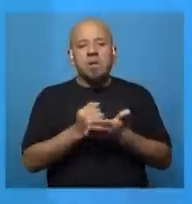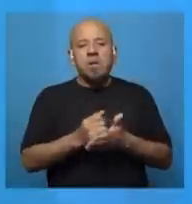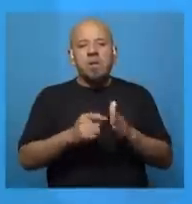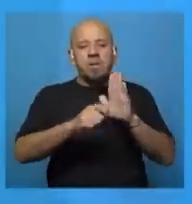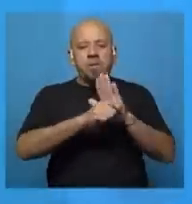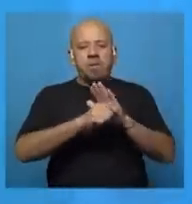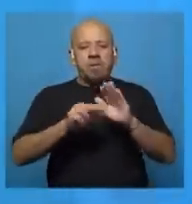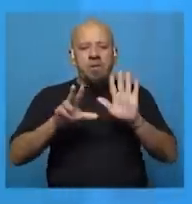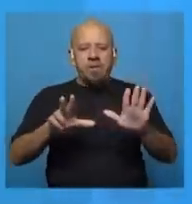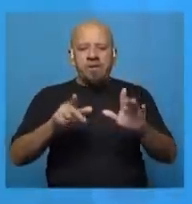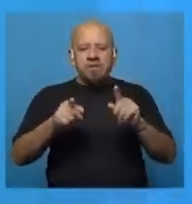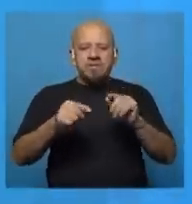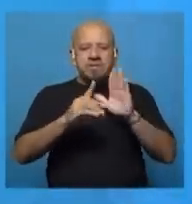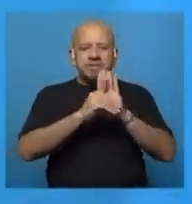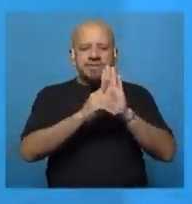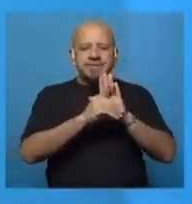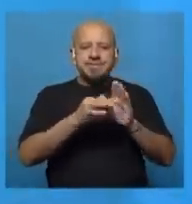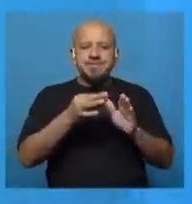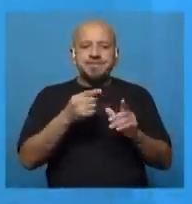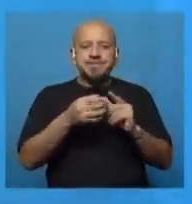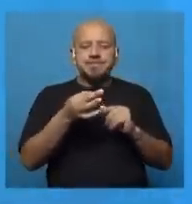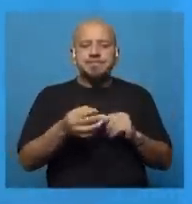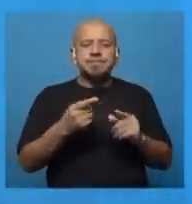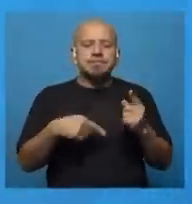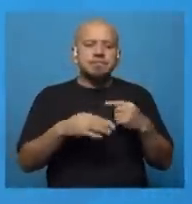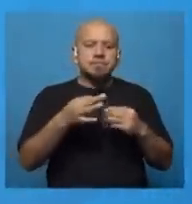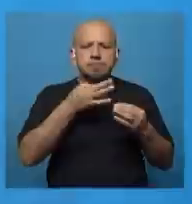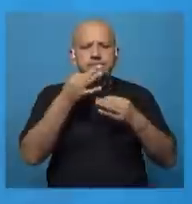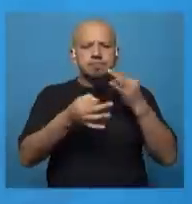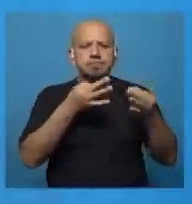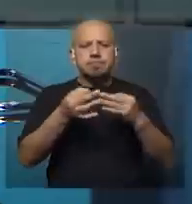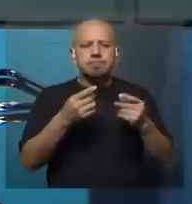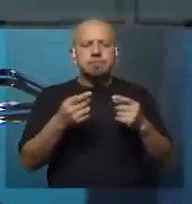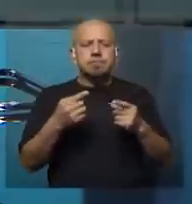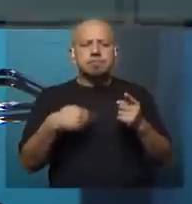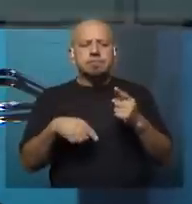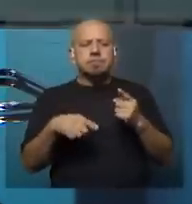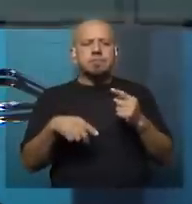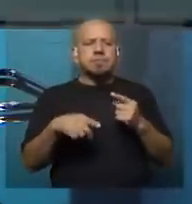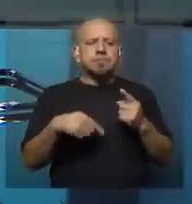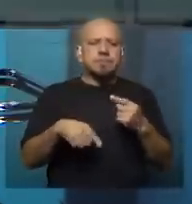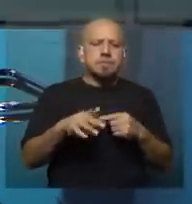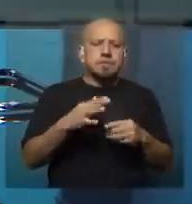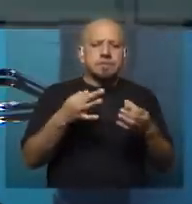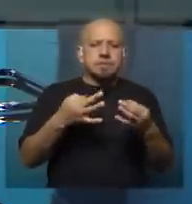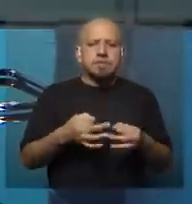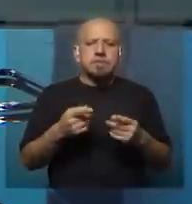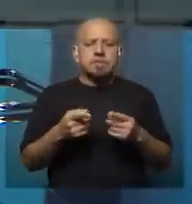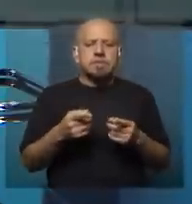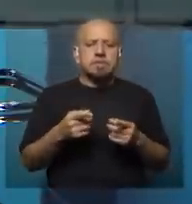ocho de ese decreto decía y lo fundamentamos largamente en la interpelación que en circunstancias especiales